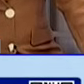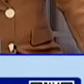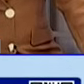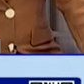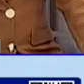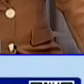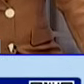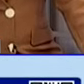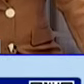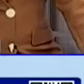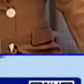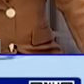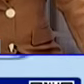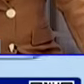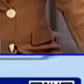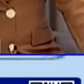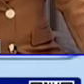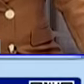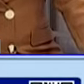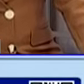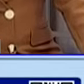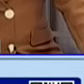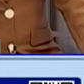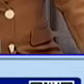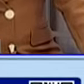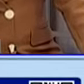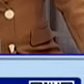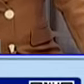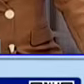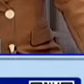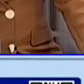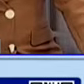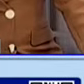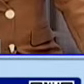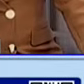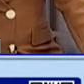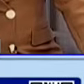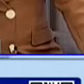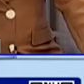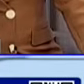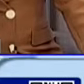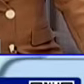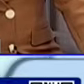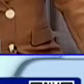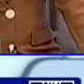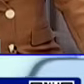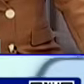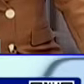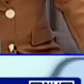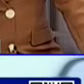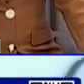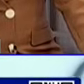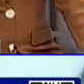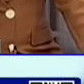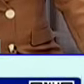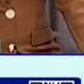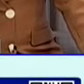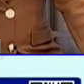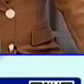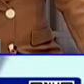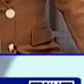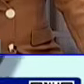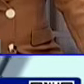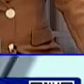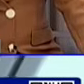se cayó el puente del río Mascota y aquello ha dejado incomunicadas a por lo menos 6 familias que hace días no